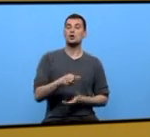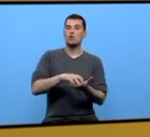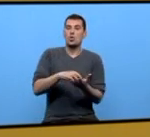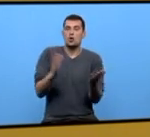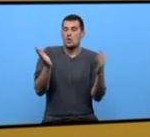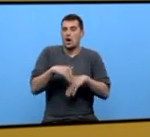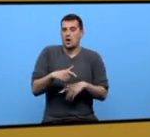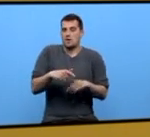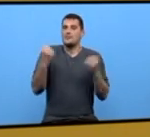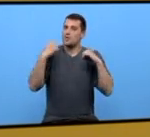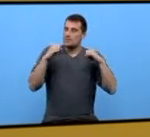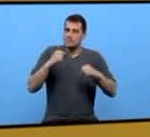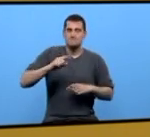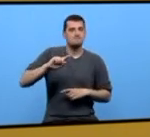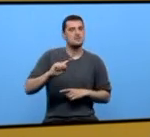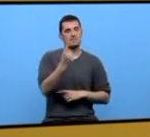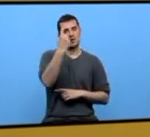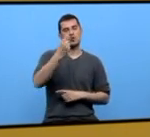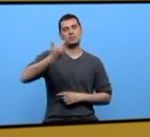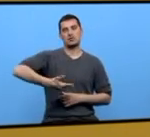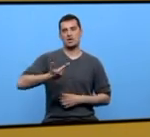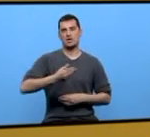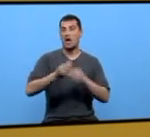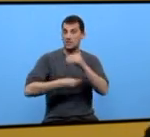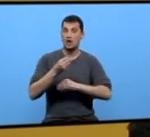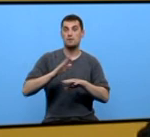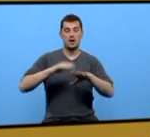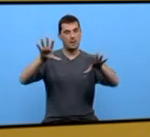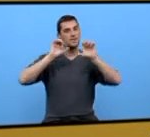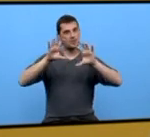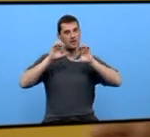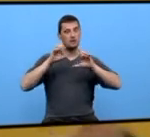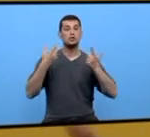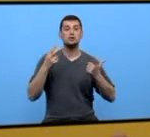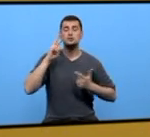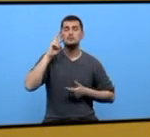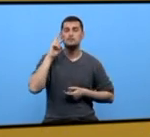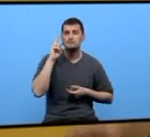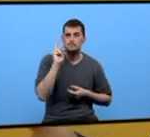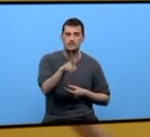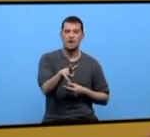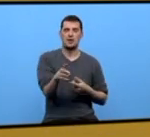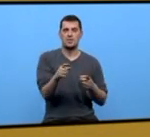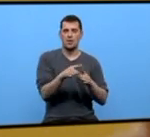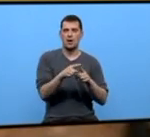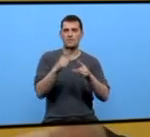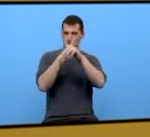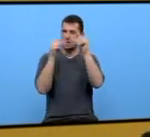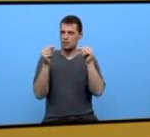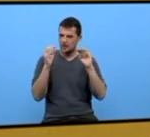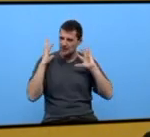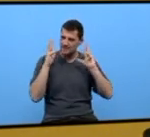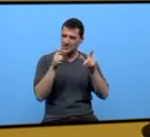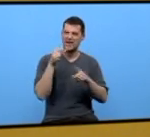máis importante é practicar, é facer, é a única forma de aprender de verdade. Entón, ver que se poñen, que se pon aí o acento, que se poñen aí